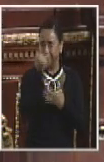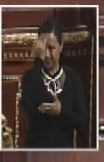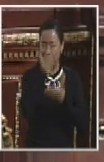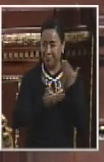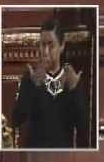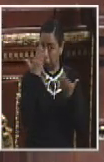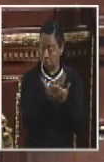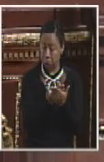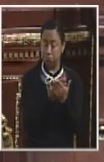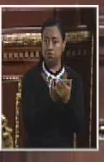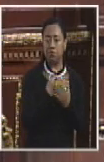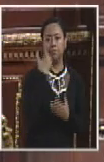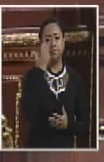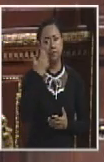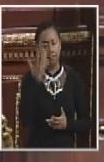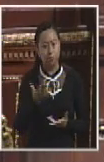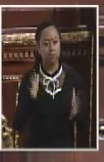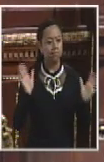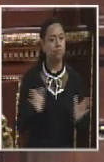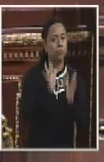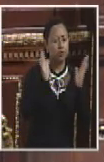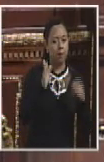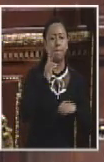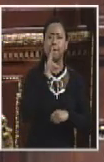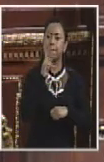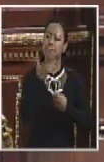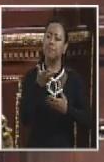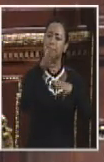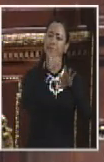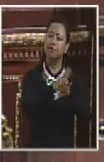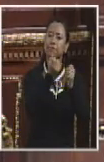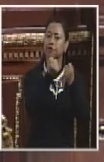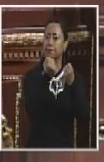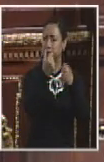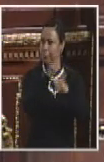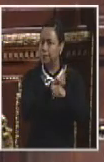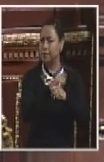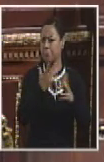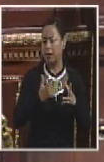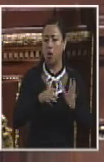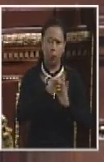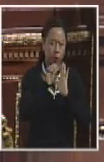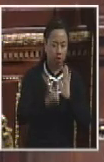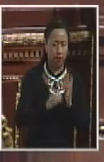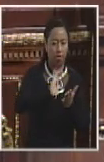reconocimiento y fomentar una mejor integración social, eliminando